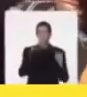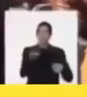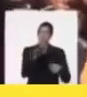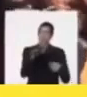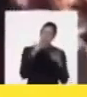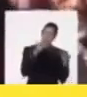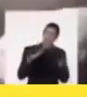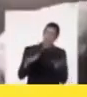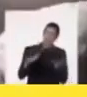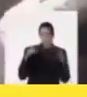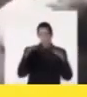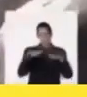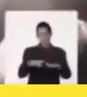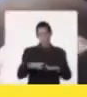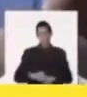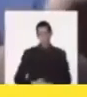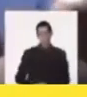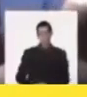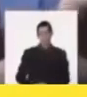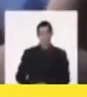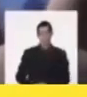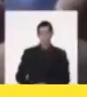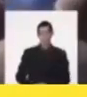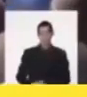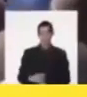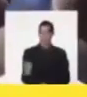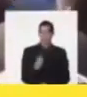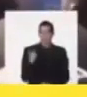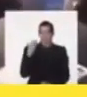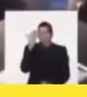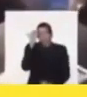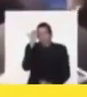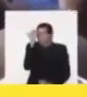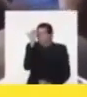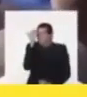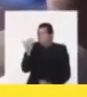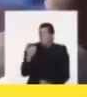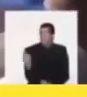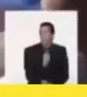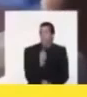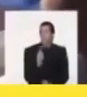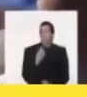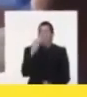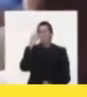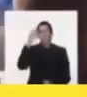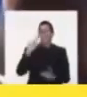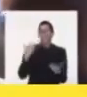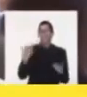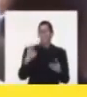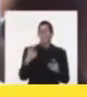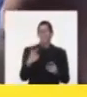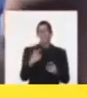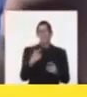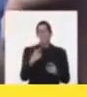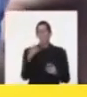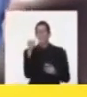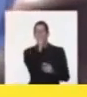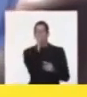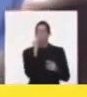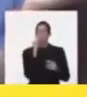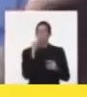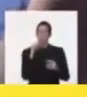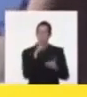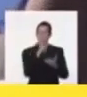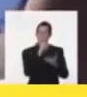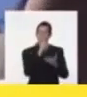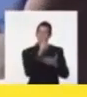Nosotros estamos tan agradecidos que me estoy acordando de una de las estrofas de Tengo, de Nicolás Guillén, porque yo soy nativa